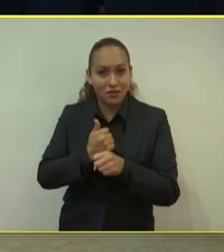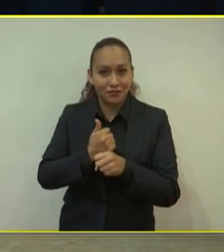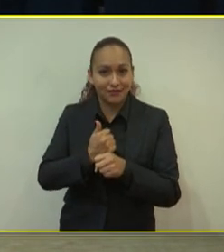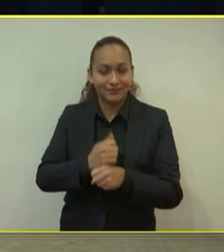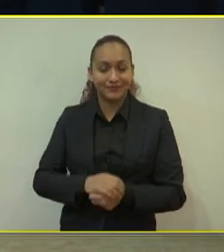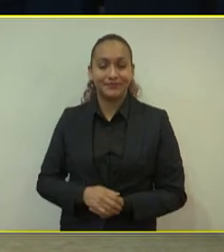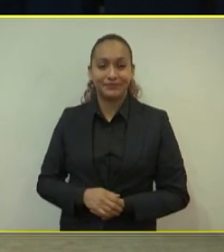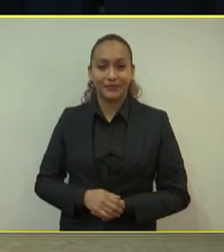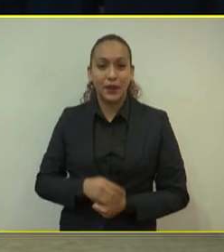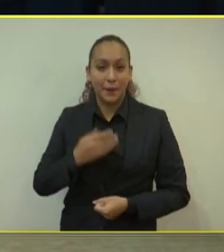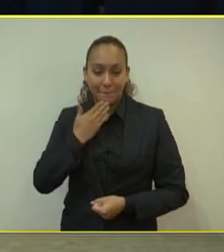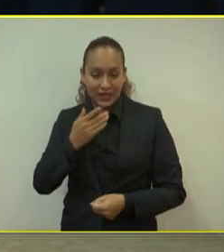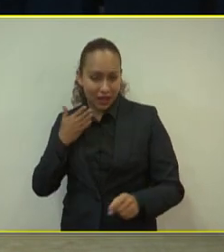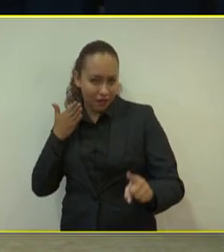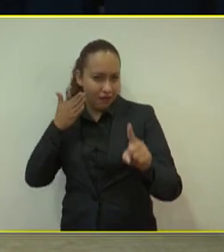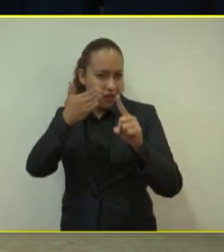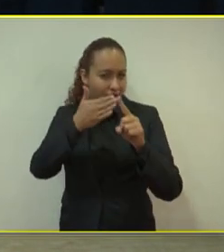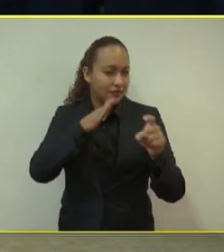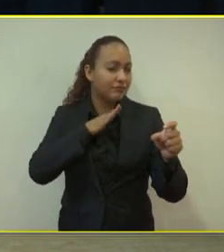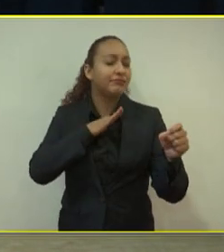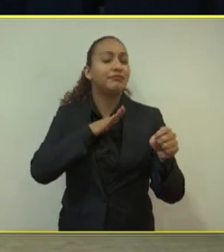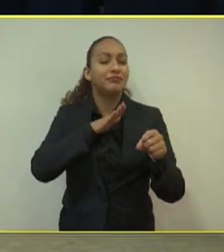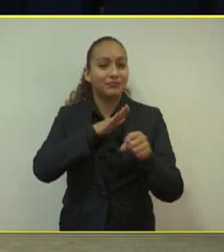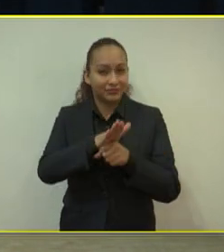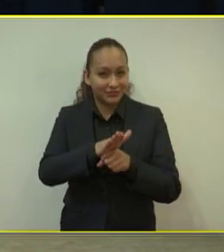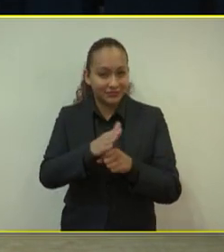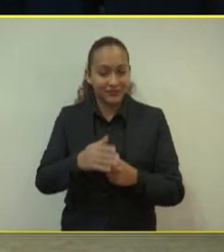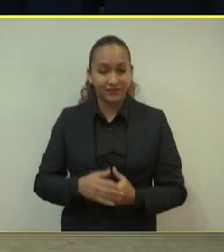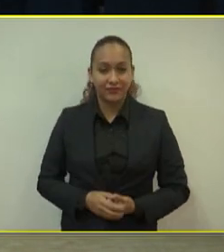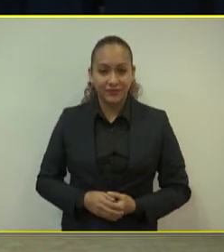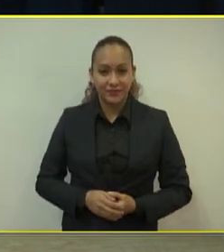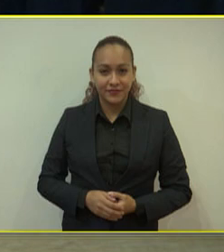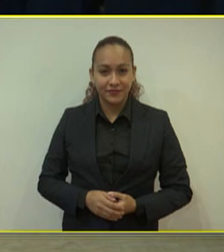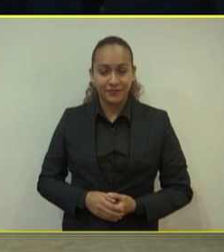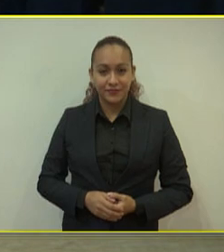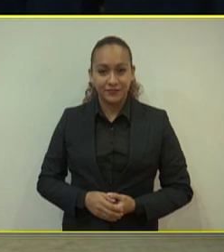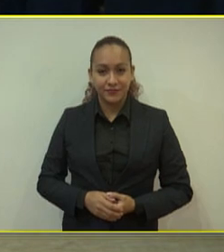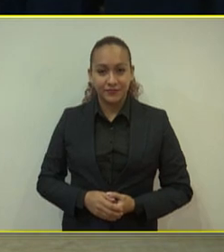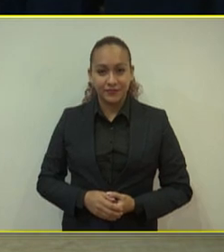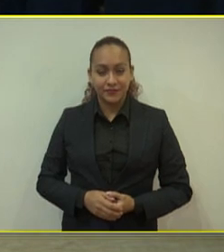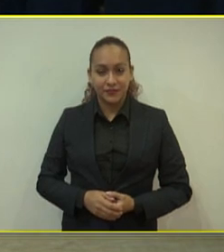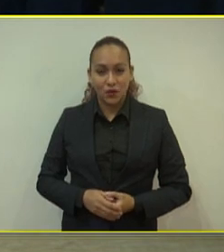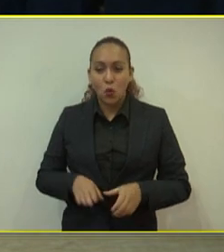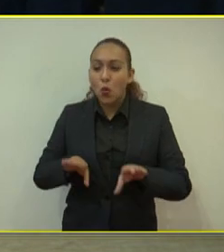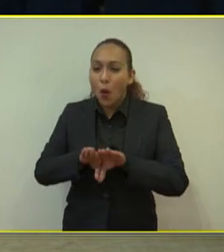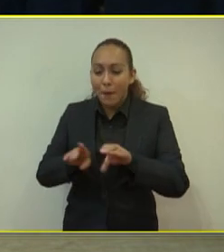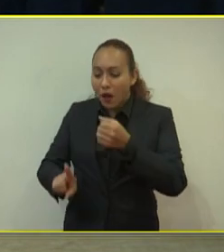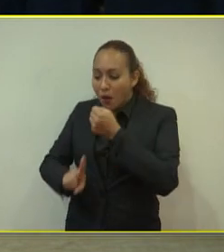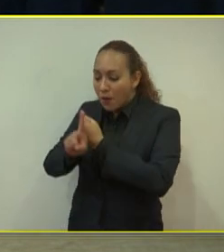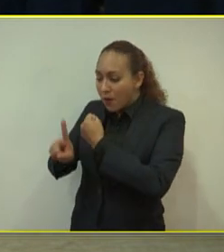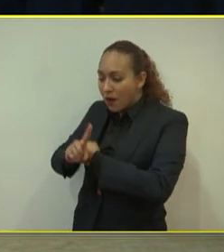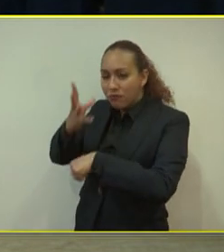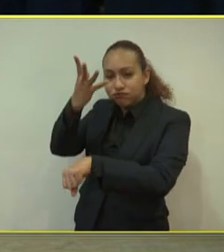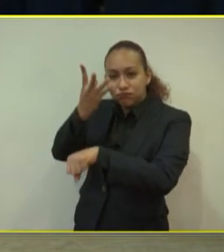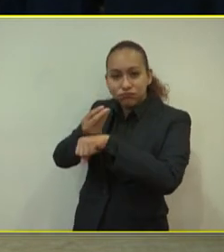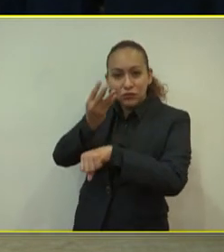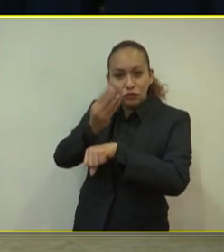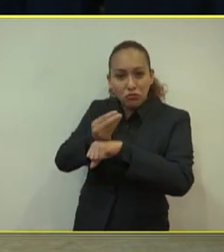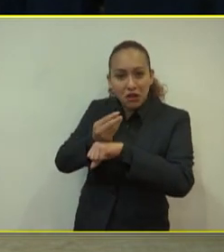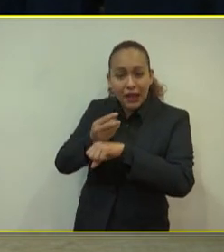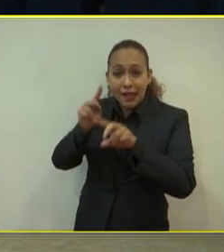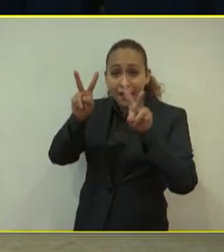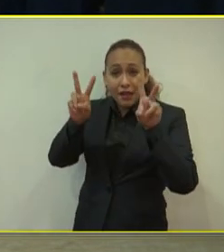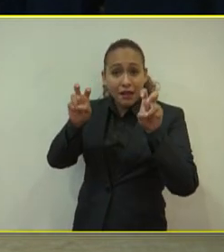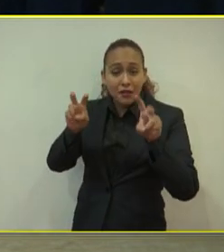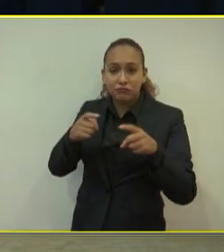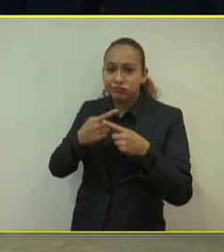El objetivo, como ya mencioné, tiene que ver con la solución de problemáticas de distinta